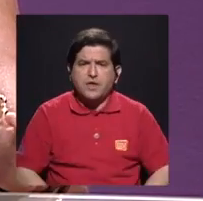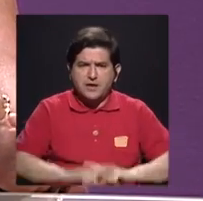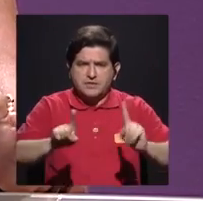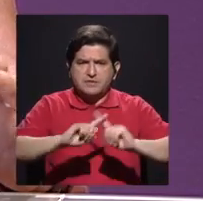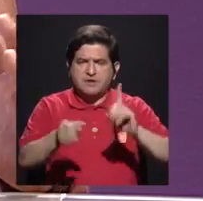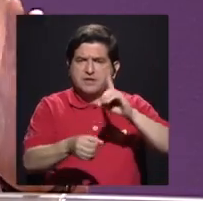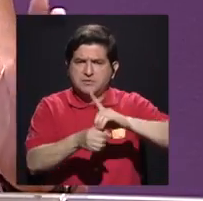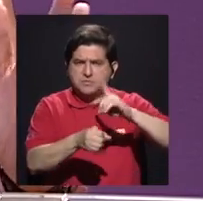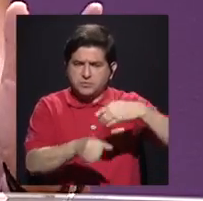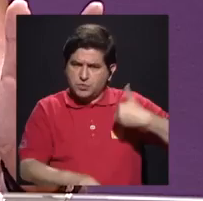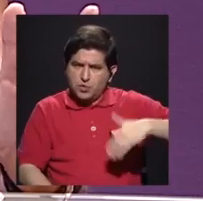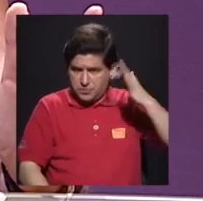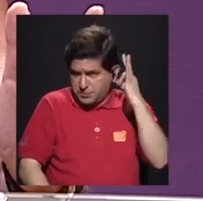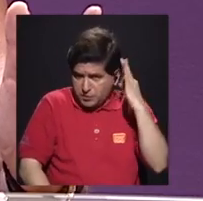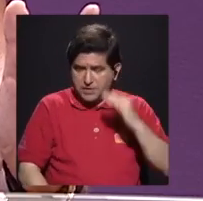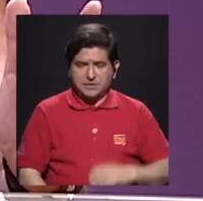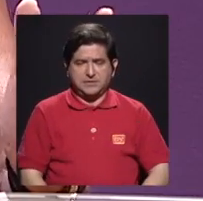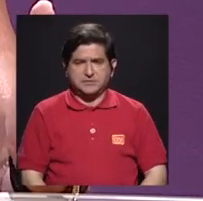diputados